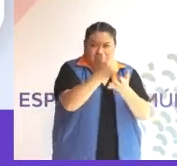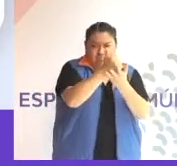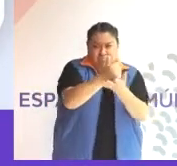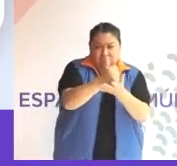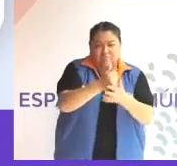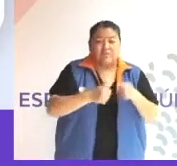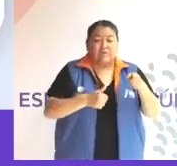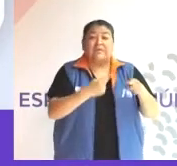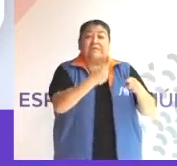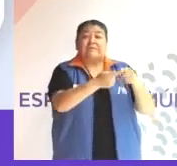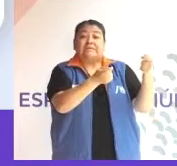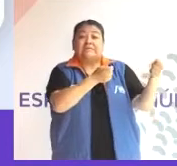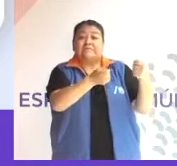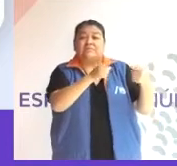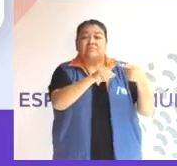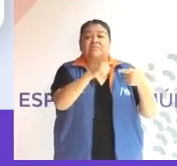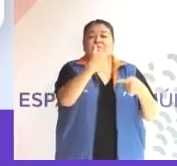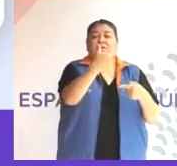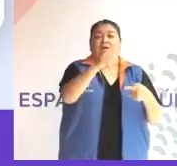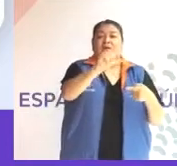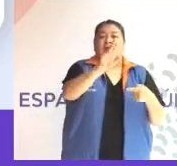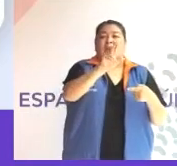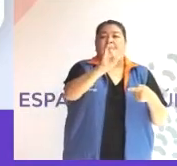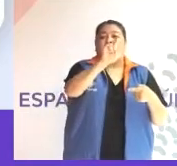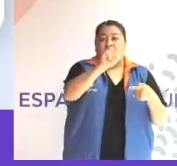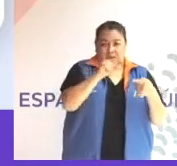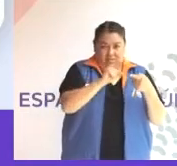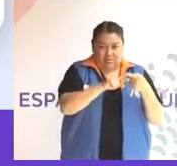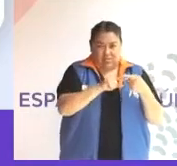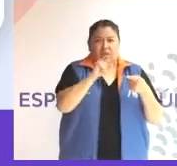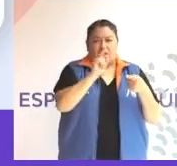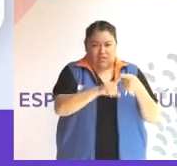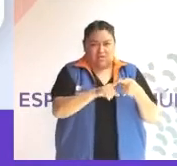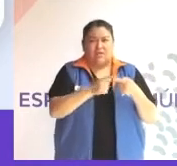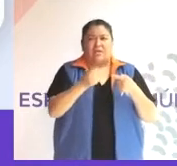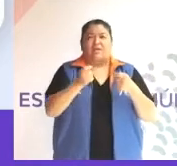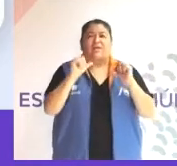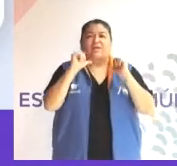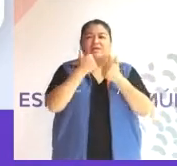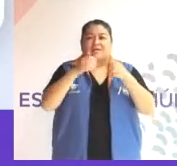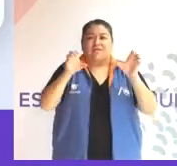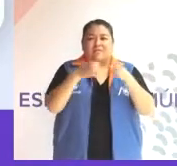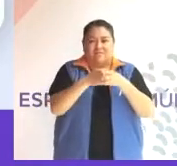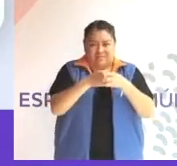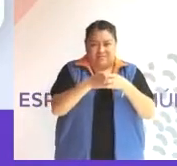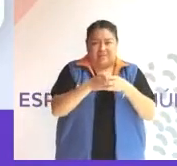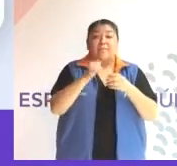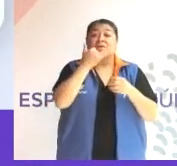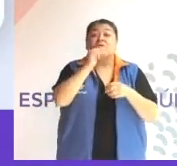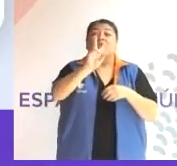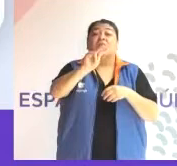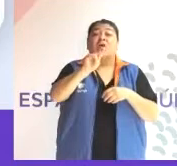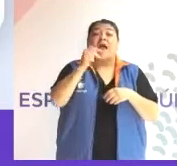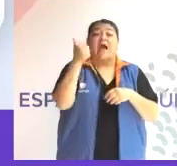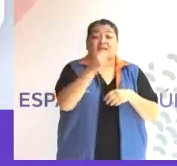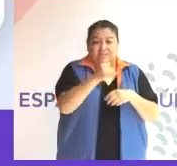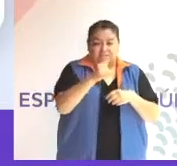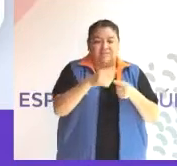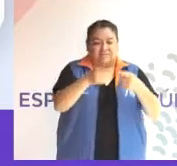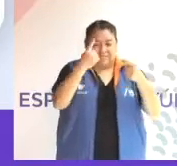lo conduce Gabriela Barketing de la Mora, es conductora de Así son las cosas, creadora de